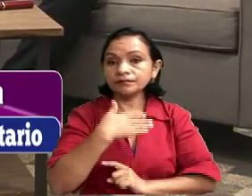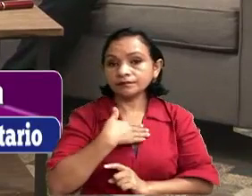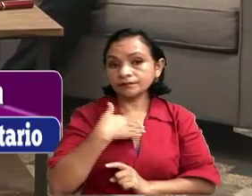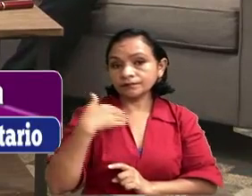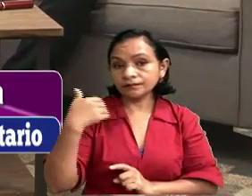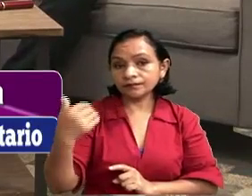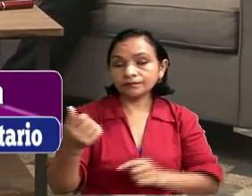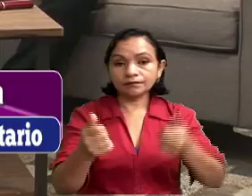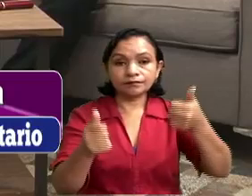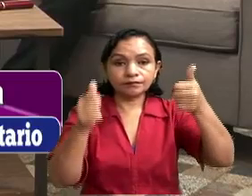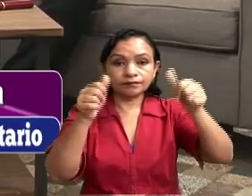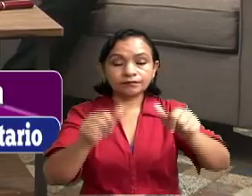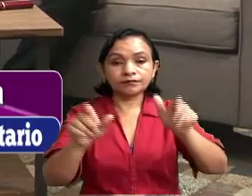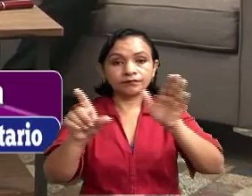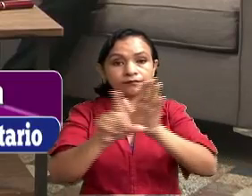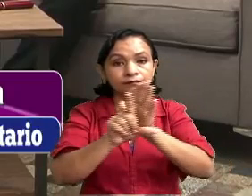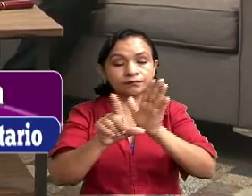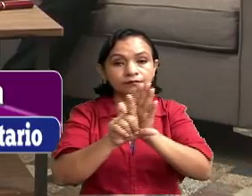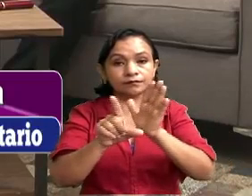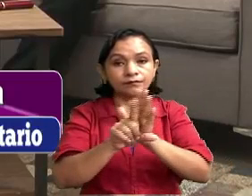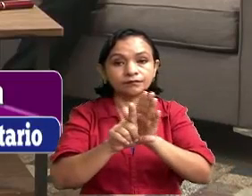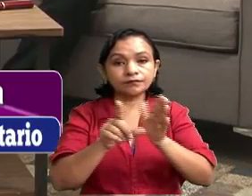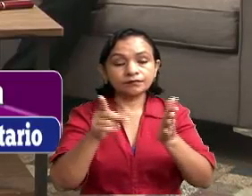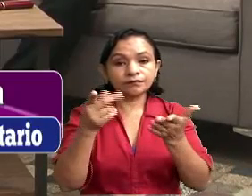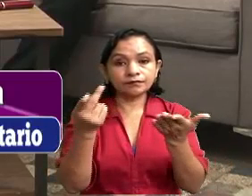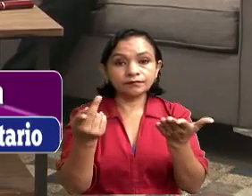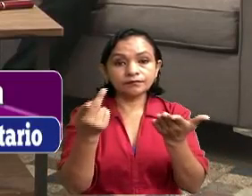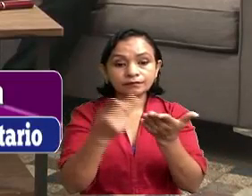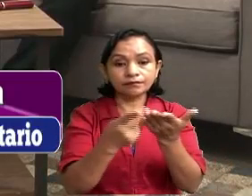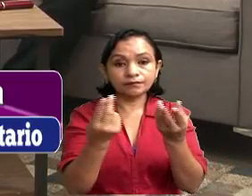la aplicación de la Ley de Concertación Tributaria. Mira,